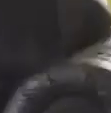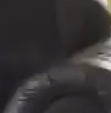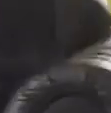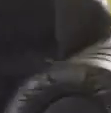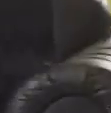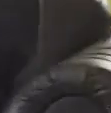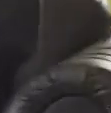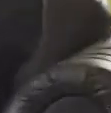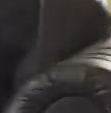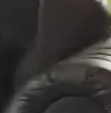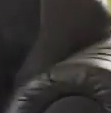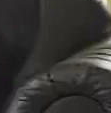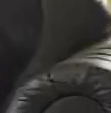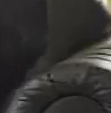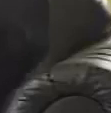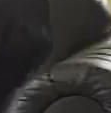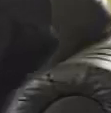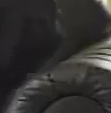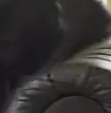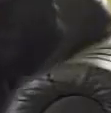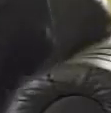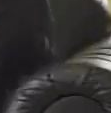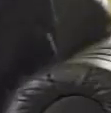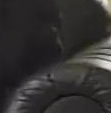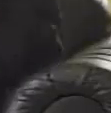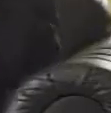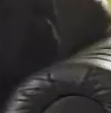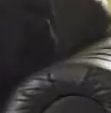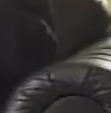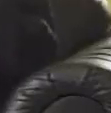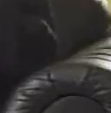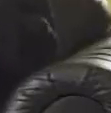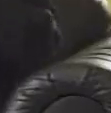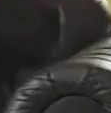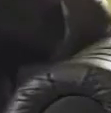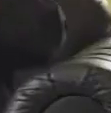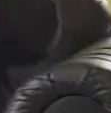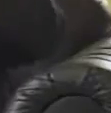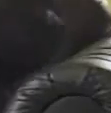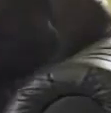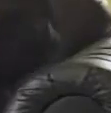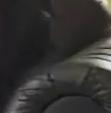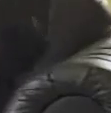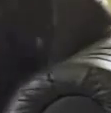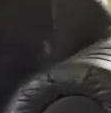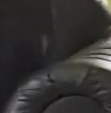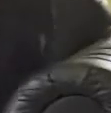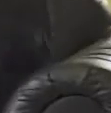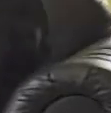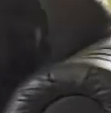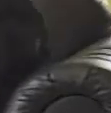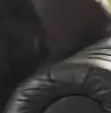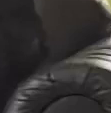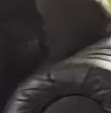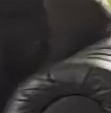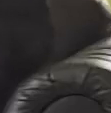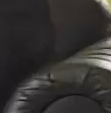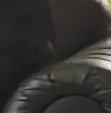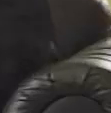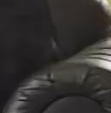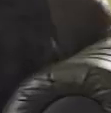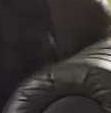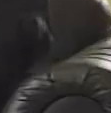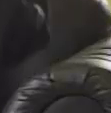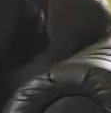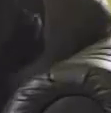años. Yo entré a un colegio de personas oyentes, fue difícil, no me